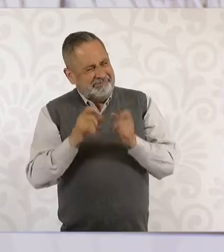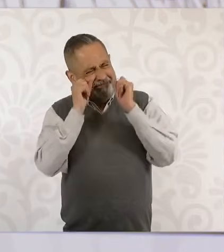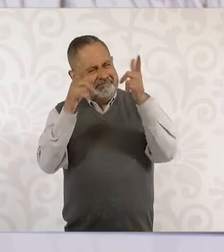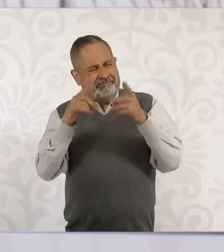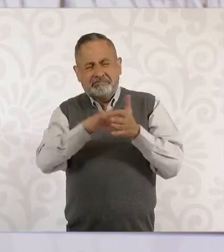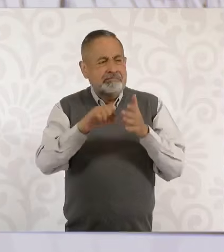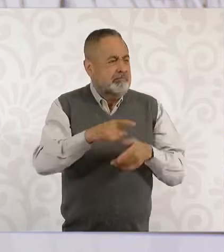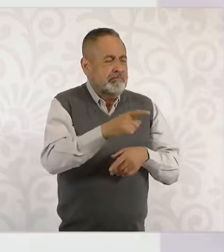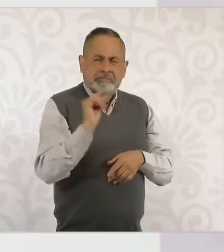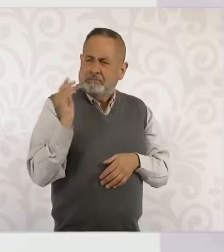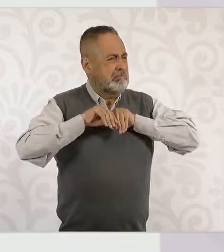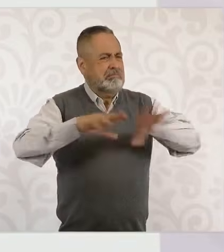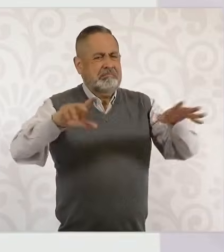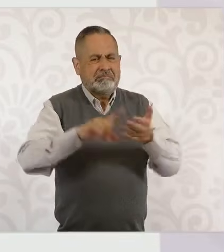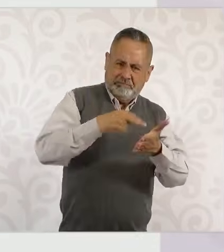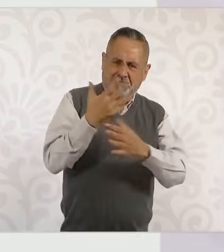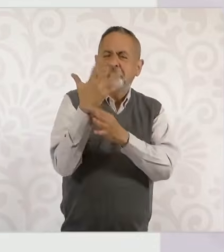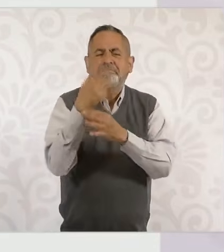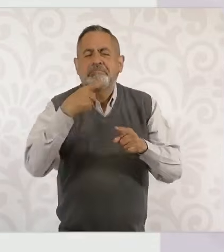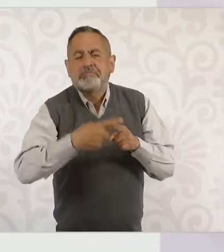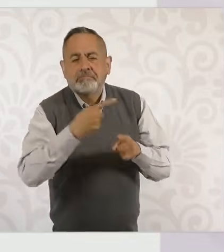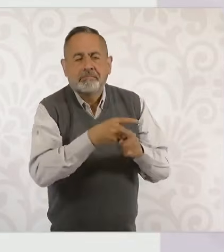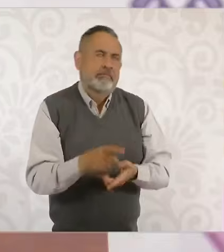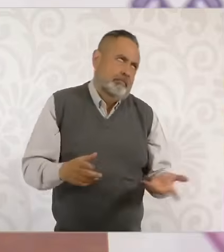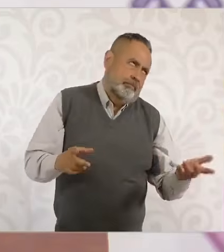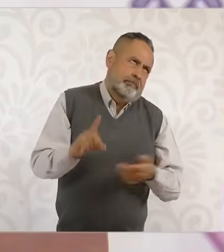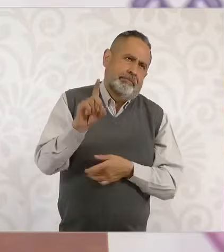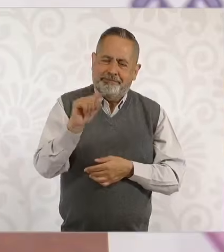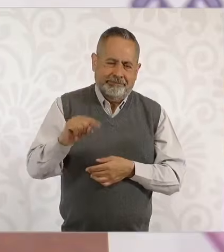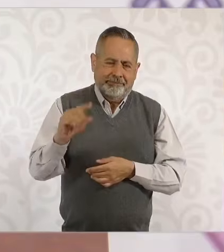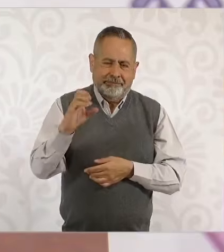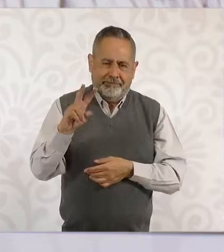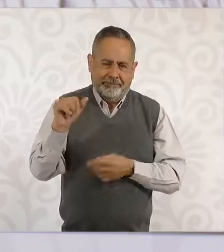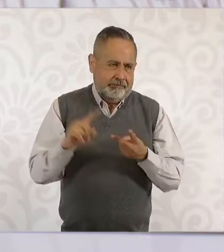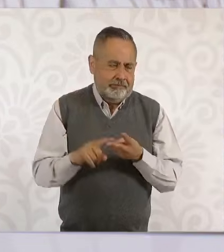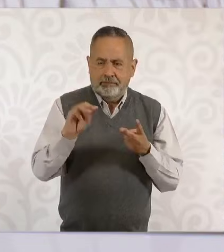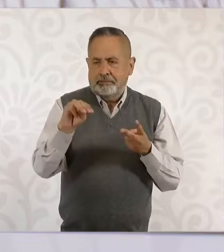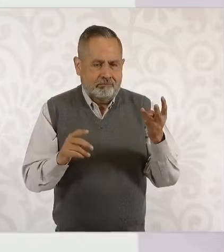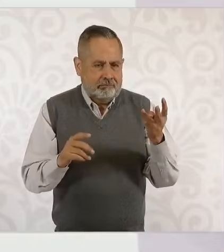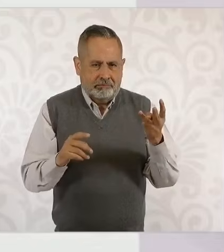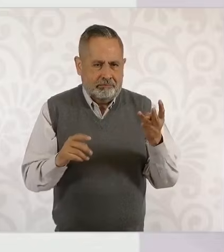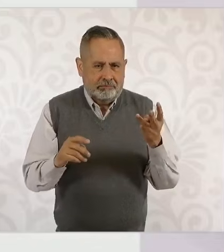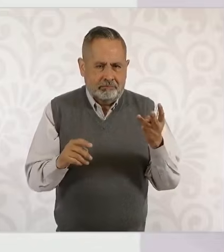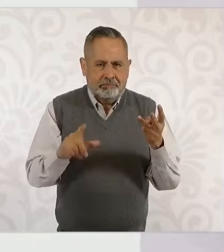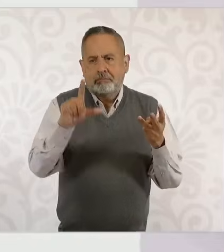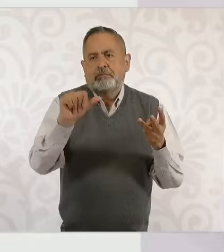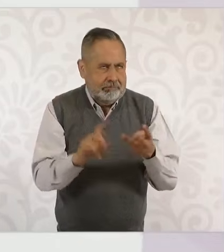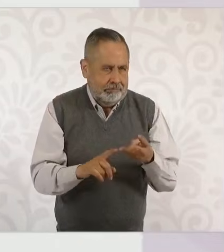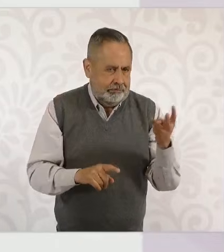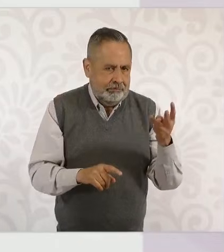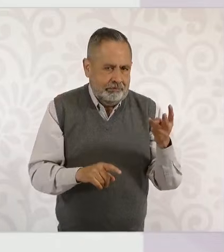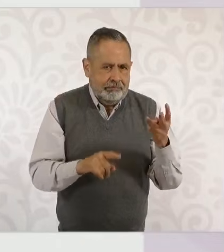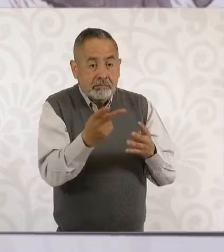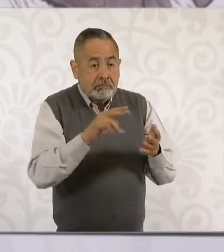un desplegado que salió el fin de semana, firmado por Diego Fernández de Ceballos, Manlio Fabio Beltrones, La Bastida